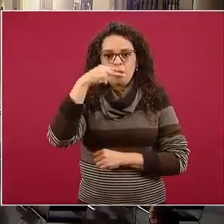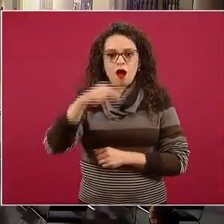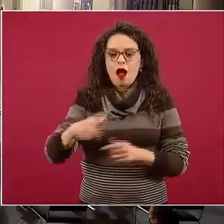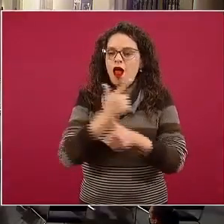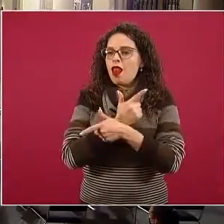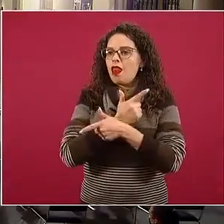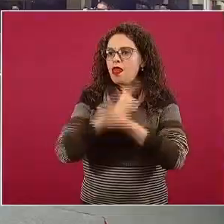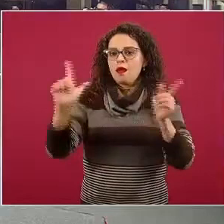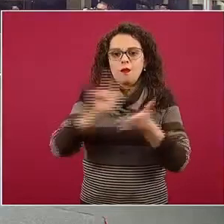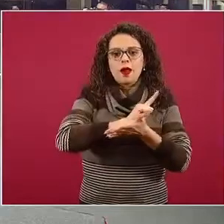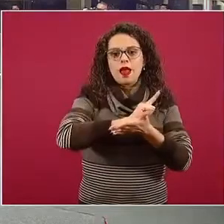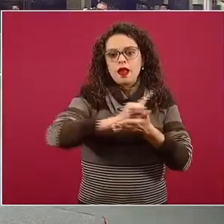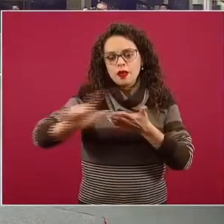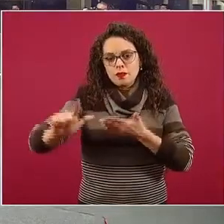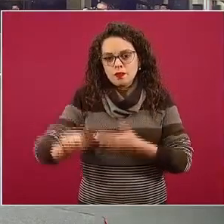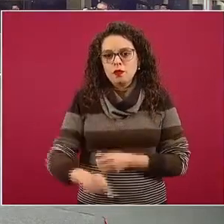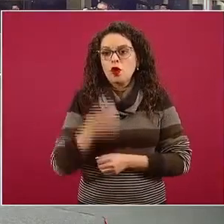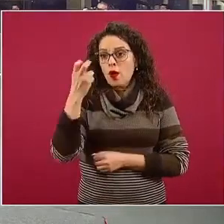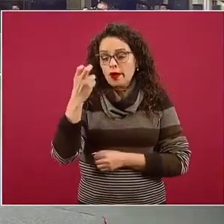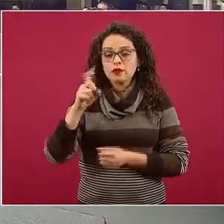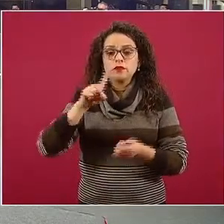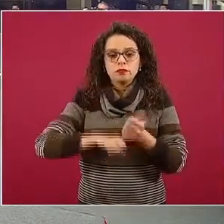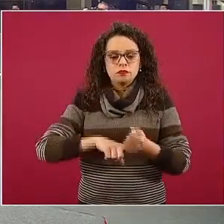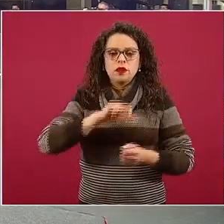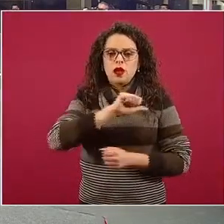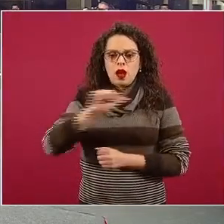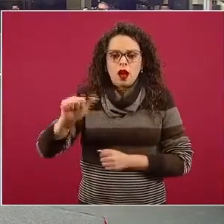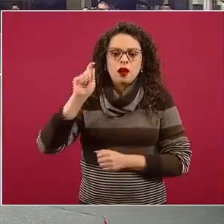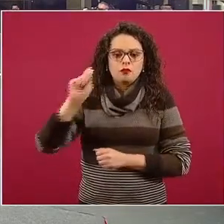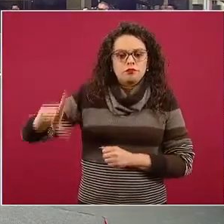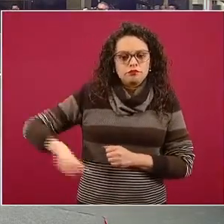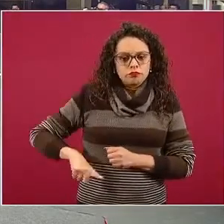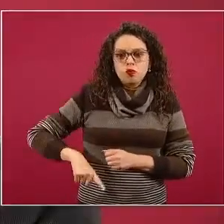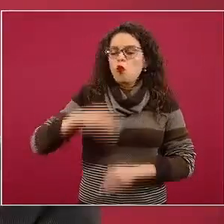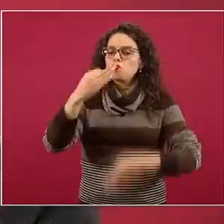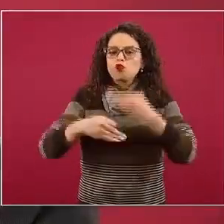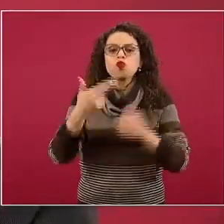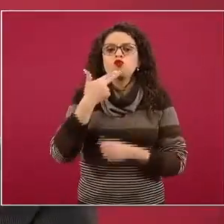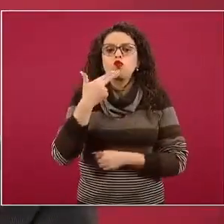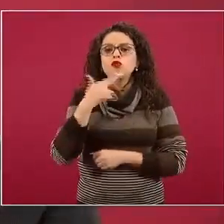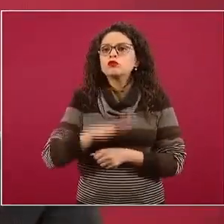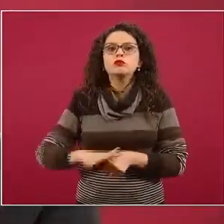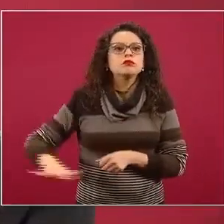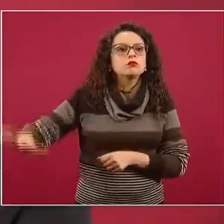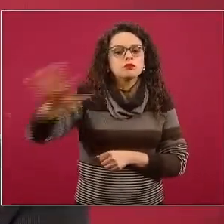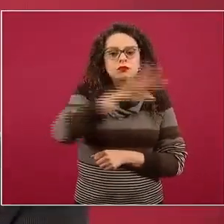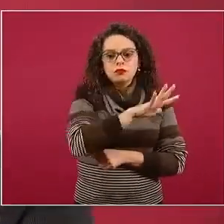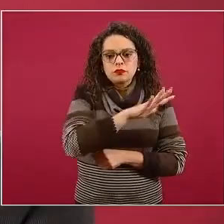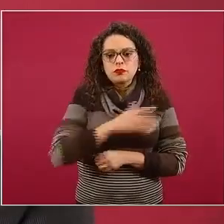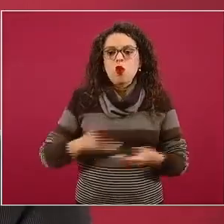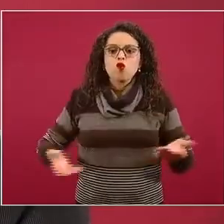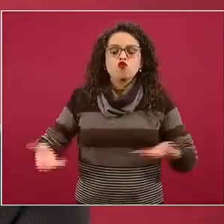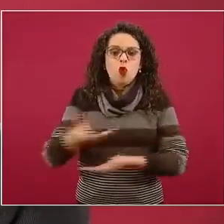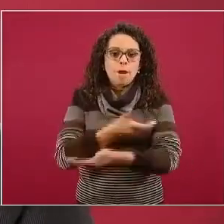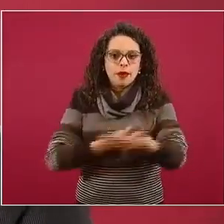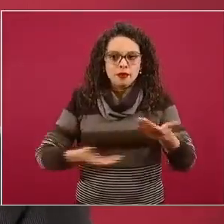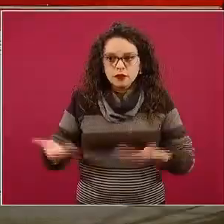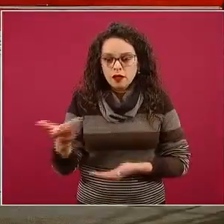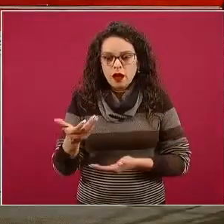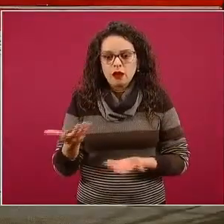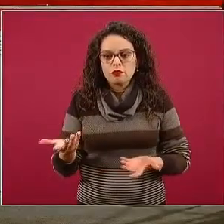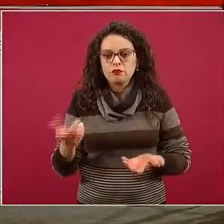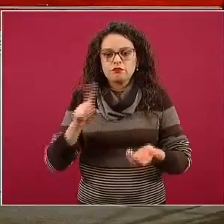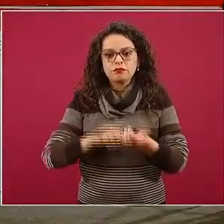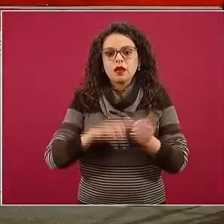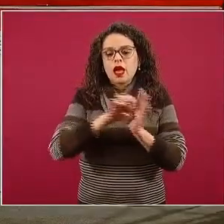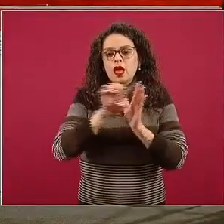Espacios públicos gubernamentales, espacios de uso público general, espacios comerciales de uso público,